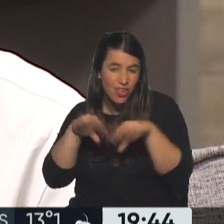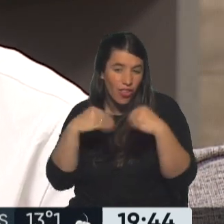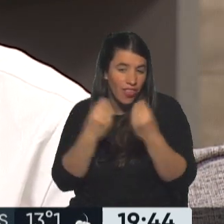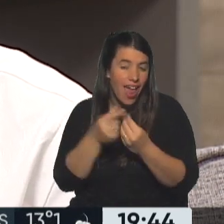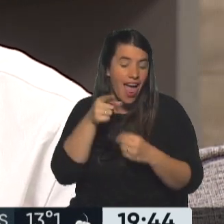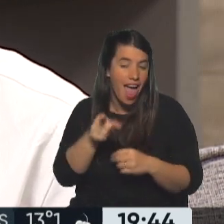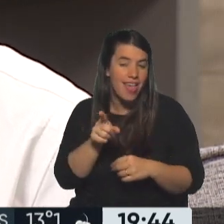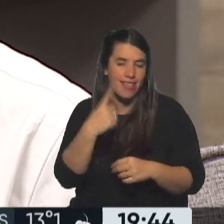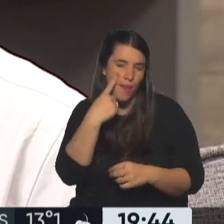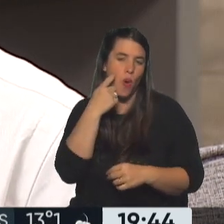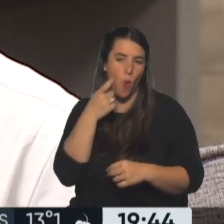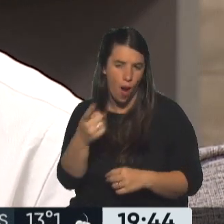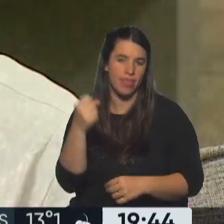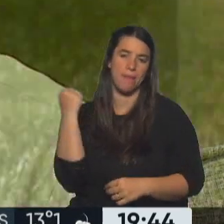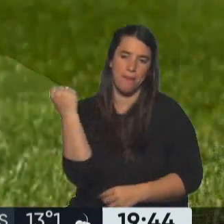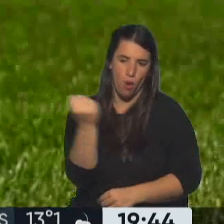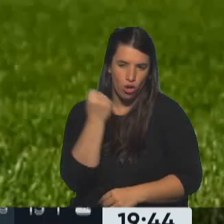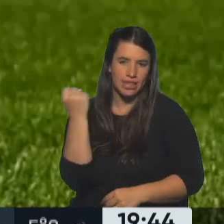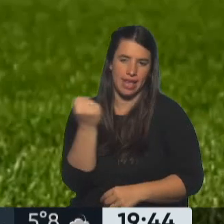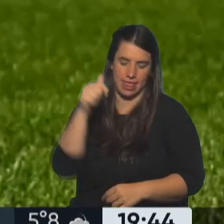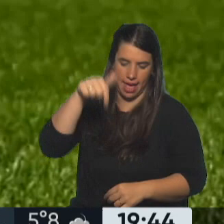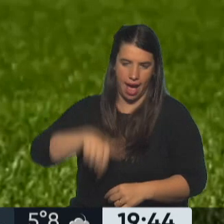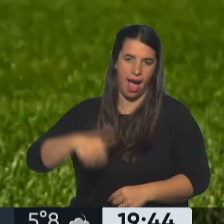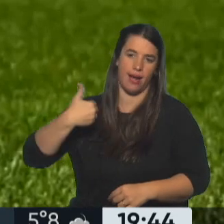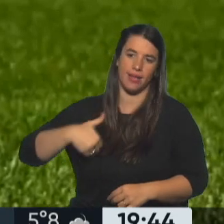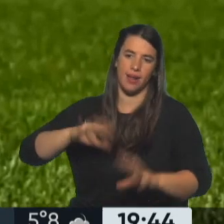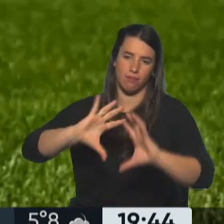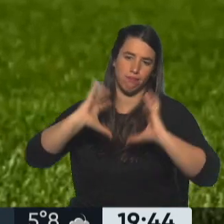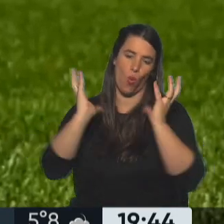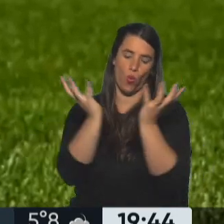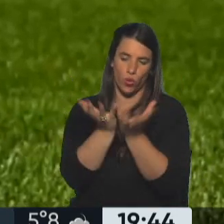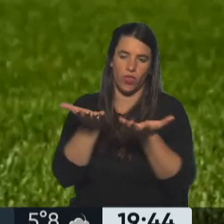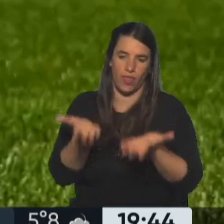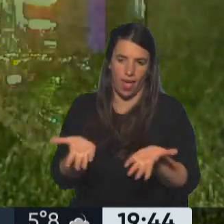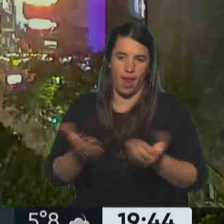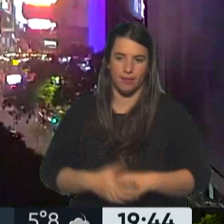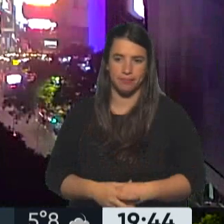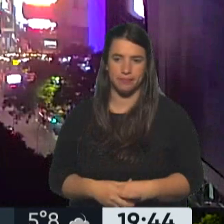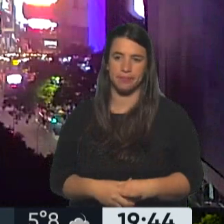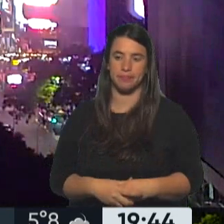real noción de la importancia de tener un mundial en nuestro país